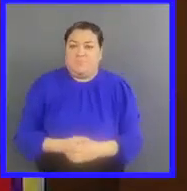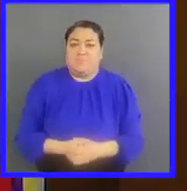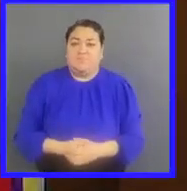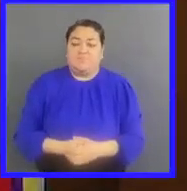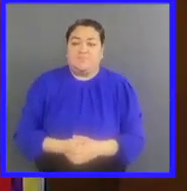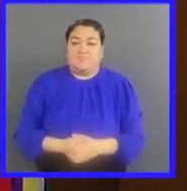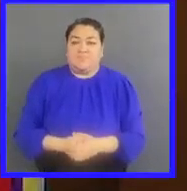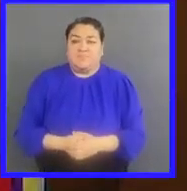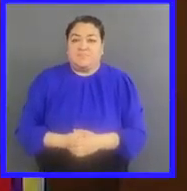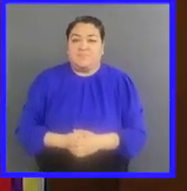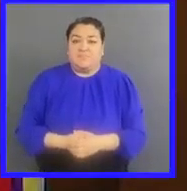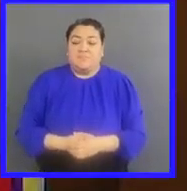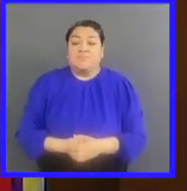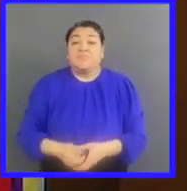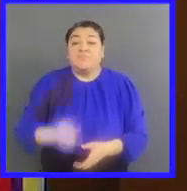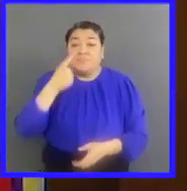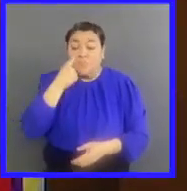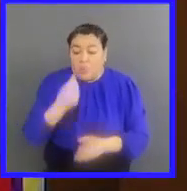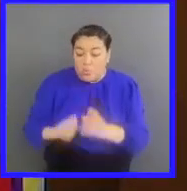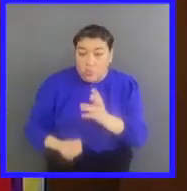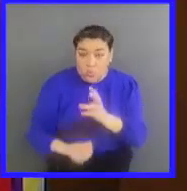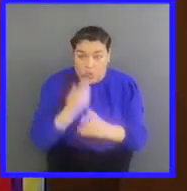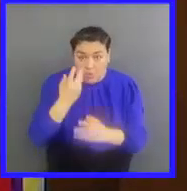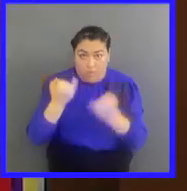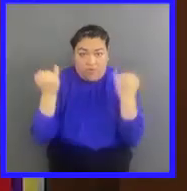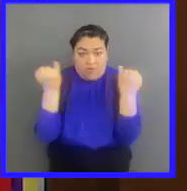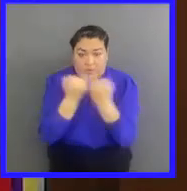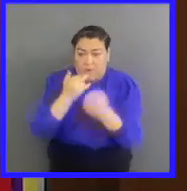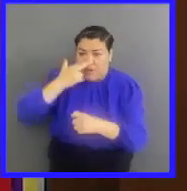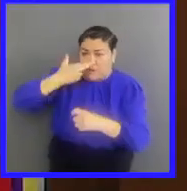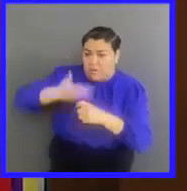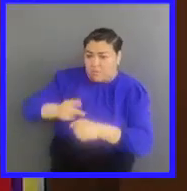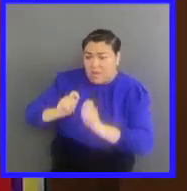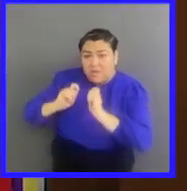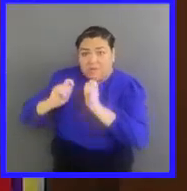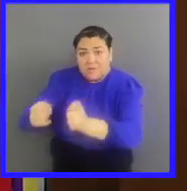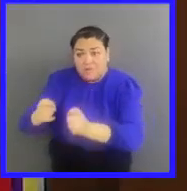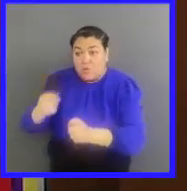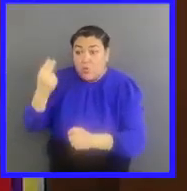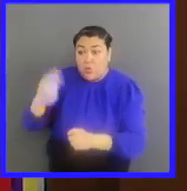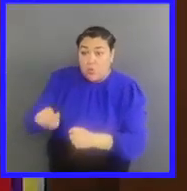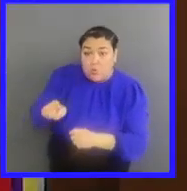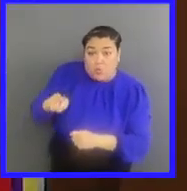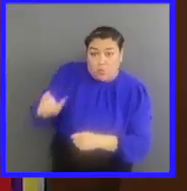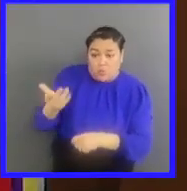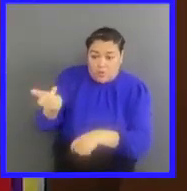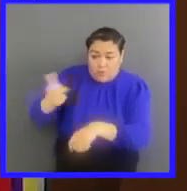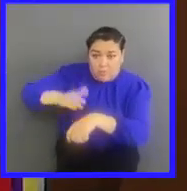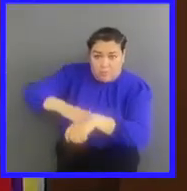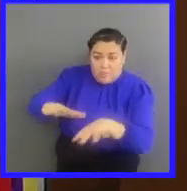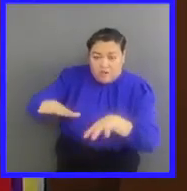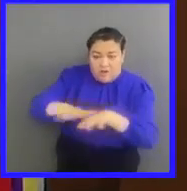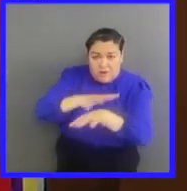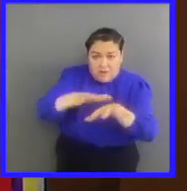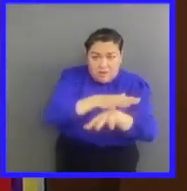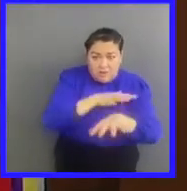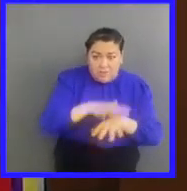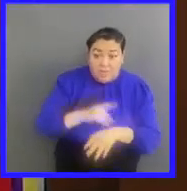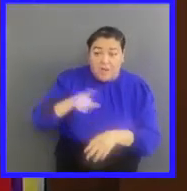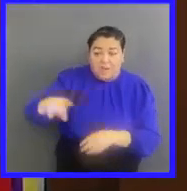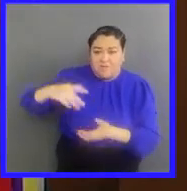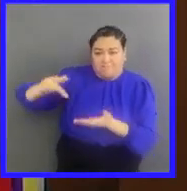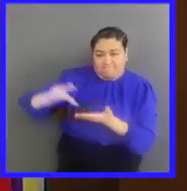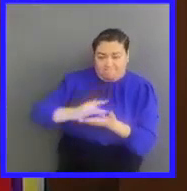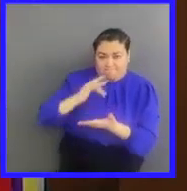Se ha renovado también las atribuciones y denominación de las áreas administrativas que apoyan la actividad jurisdiccional de la